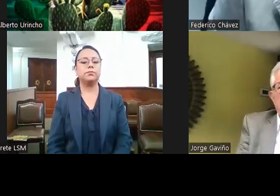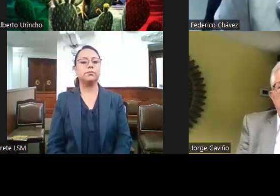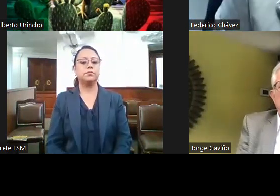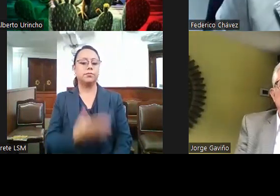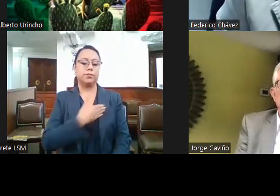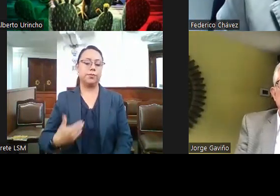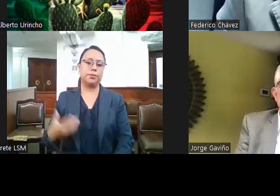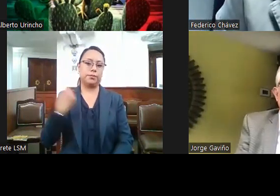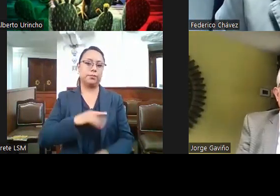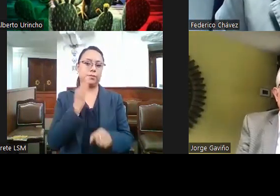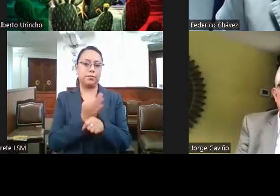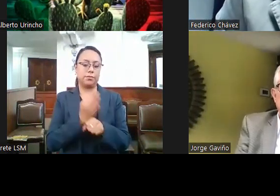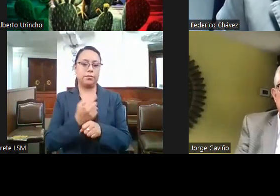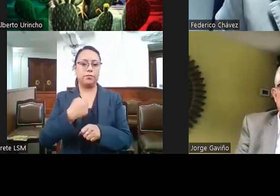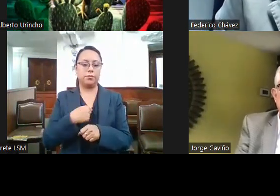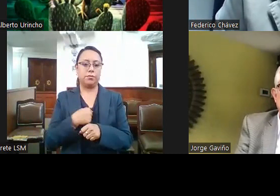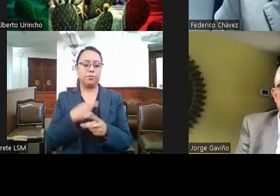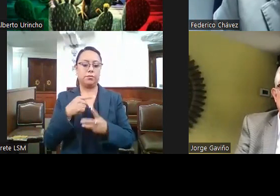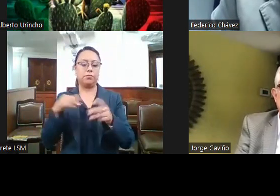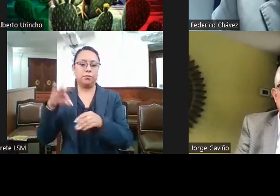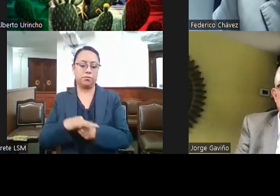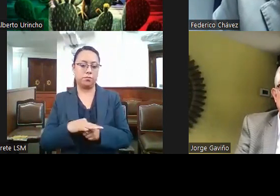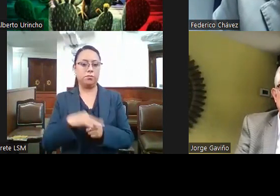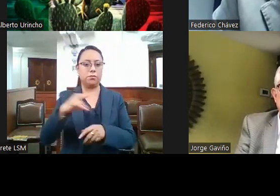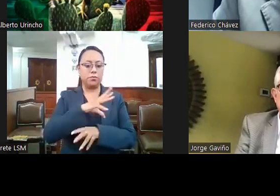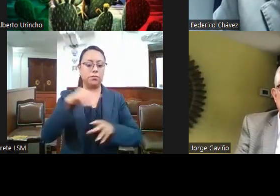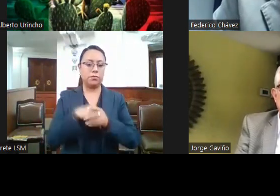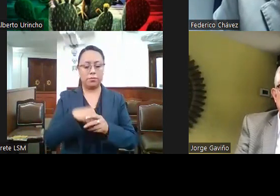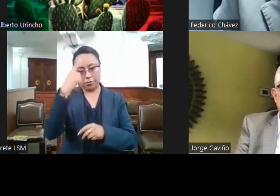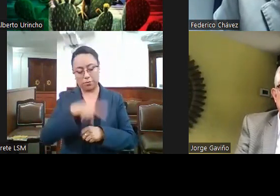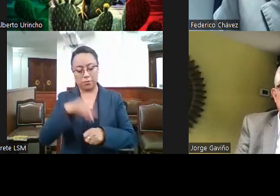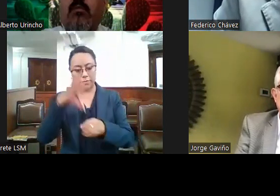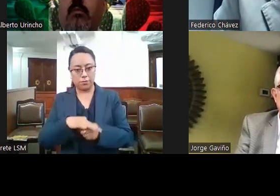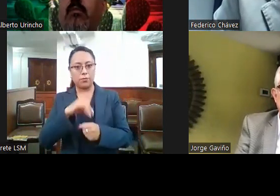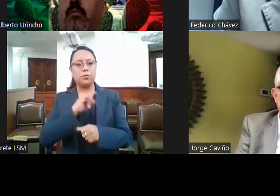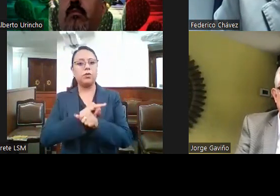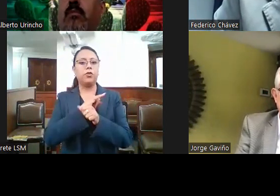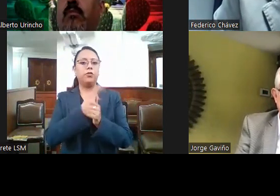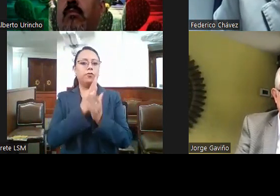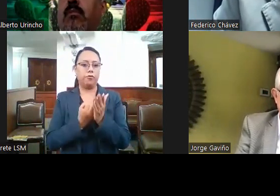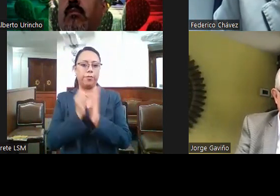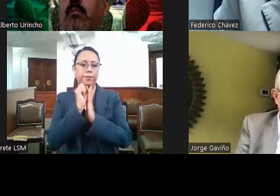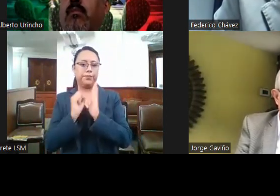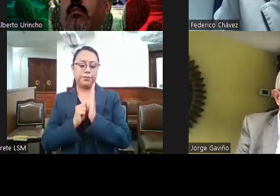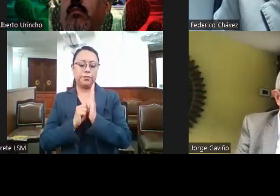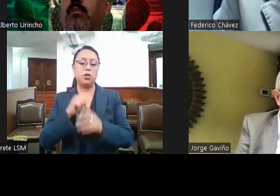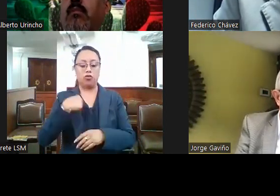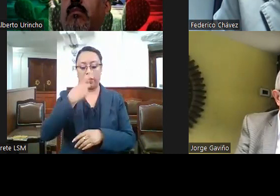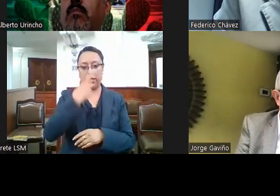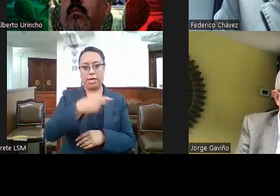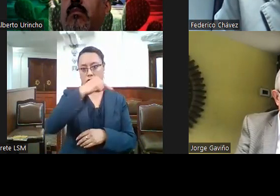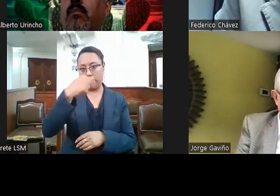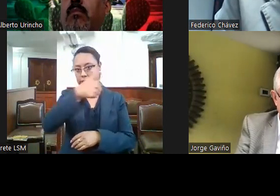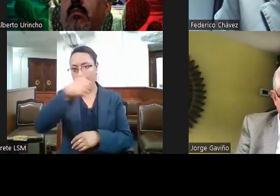la presidencia, procederé a recabar la votación nominal para la aprobación del informe semestral en referencia, por lo que mencionaré los nombres de cada integrante de esta